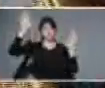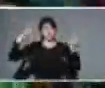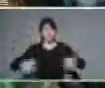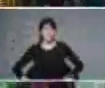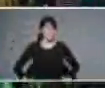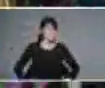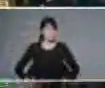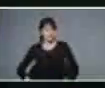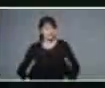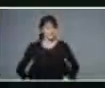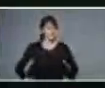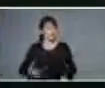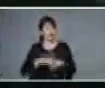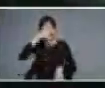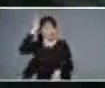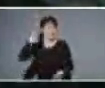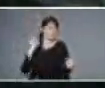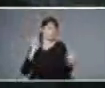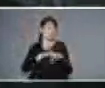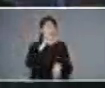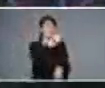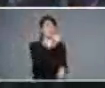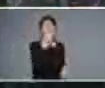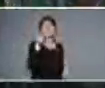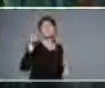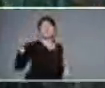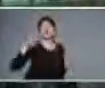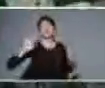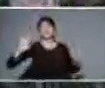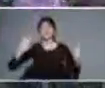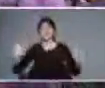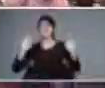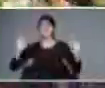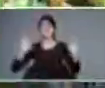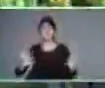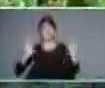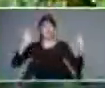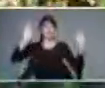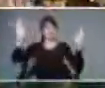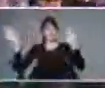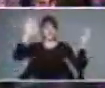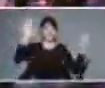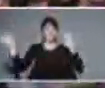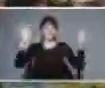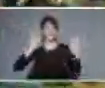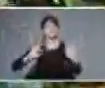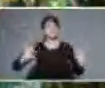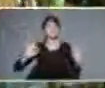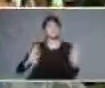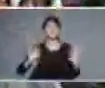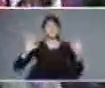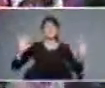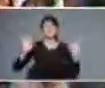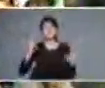la cintura rmo de estro lano que traigo para ti así así levantando las manos así